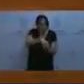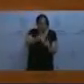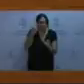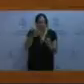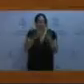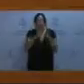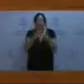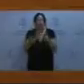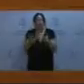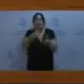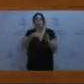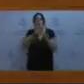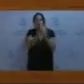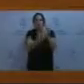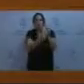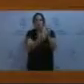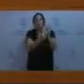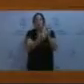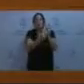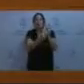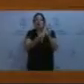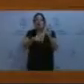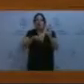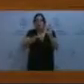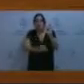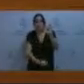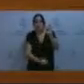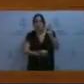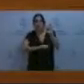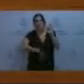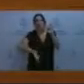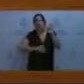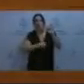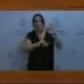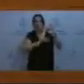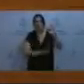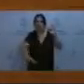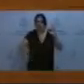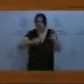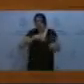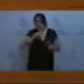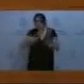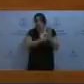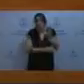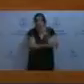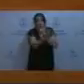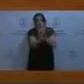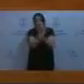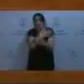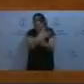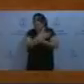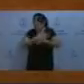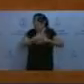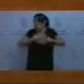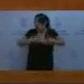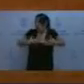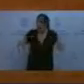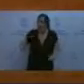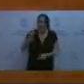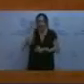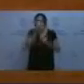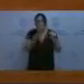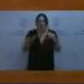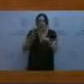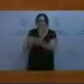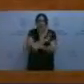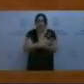En el último La puntuación más baja de España Podemos hacer todos los programas Que queramos Podemos hacer todos los planteamientos Que queramos Que o